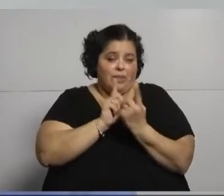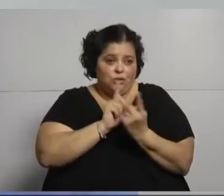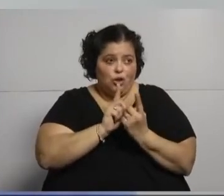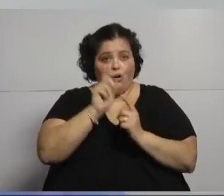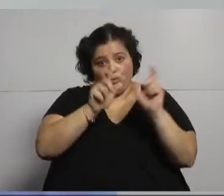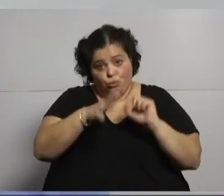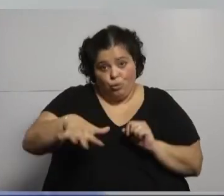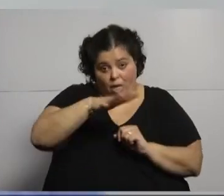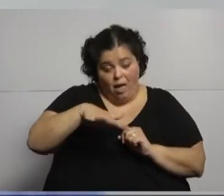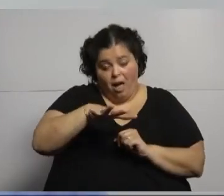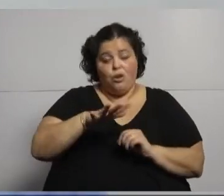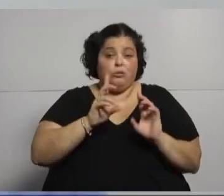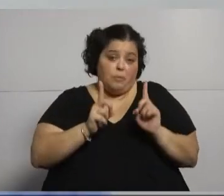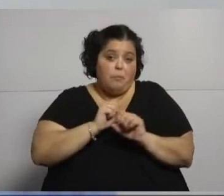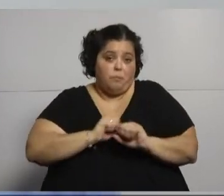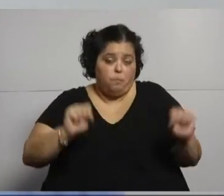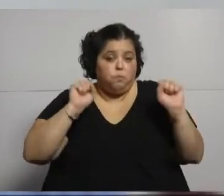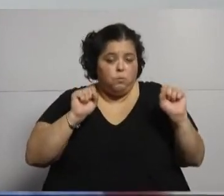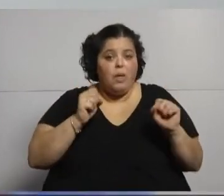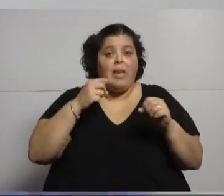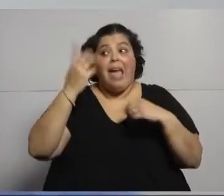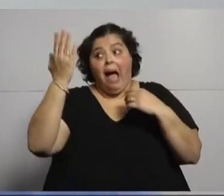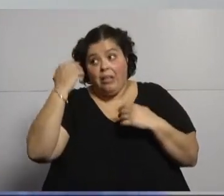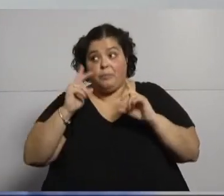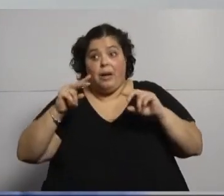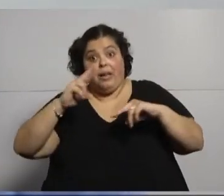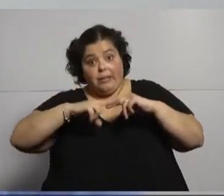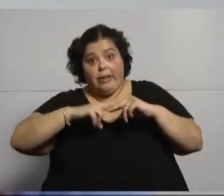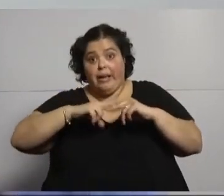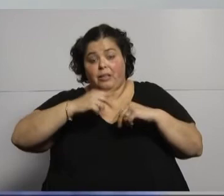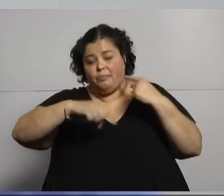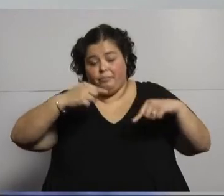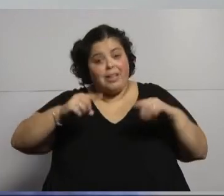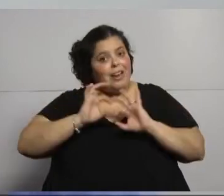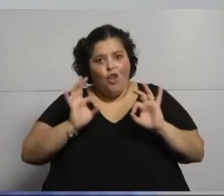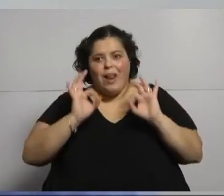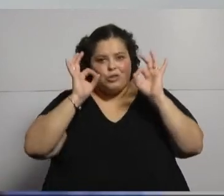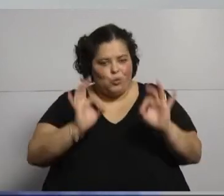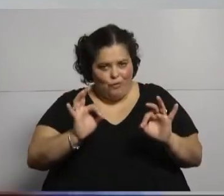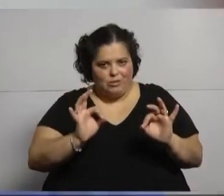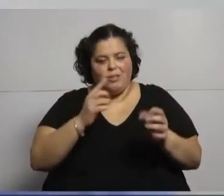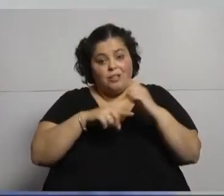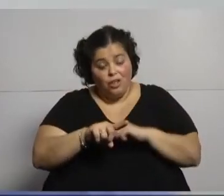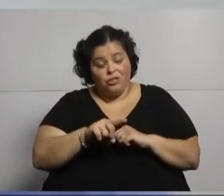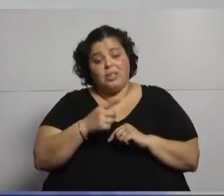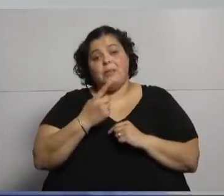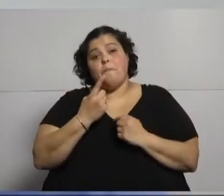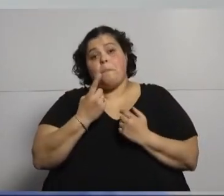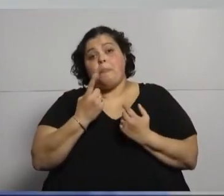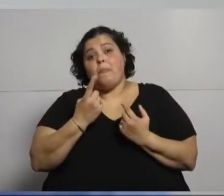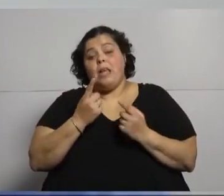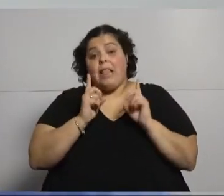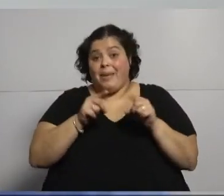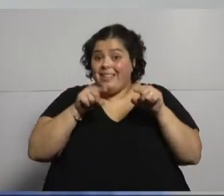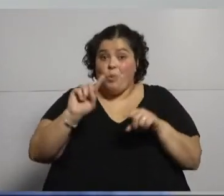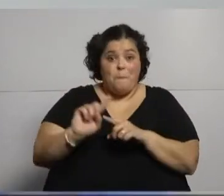con todos los otros canales habilitados no llegaban. Y en ese sentido el enfoque multicanal ha sido uno de los principios básicos y